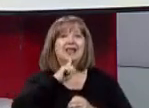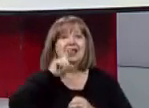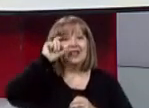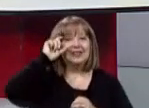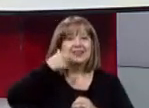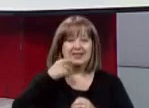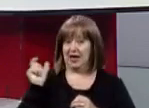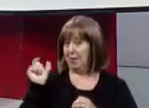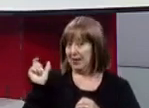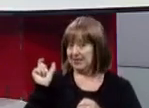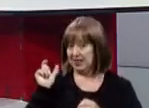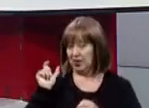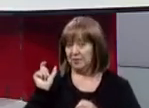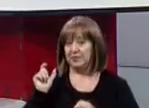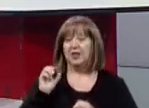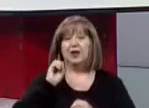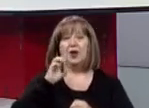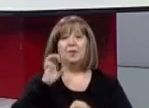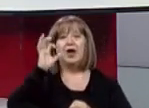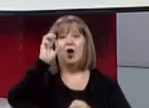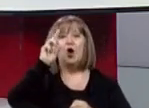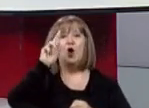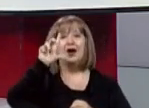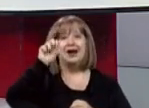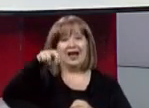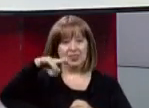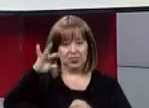el apellido en definitiva, de Orlando Leites, que va a encargarse de refaccionarlo.